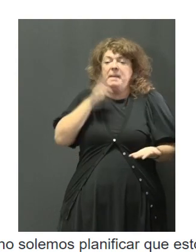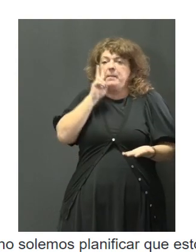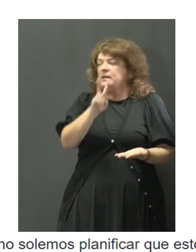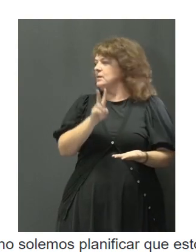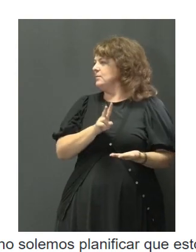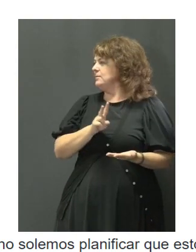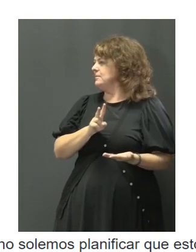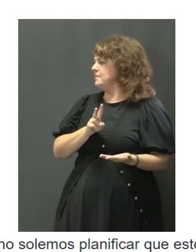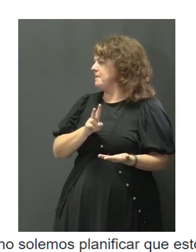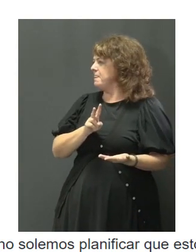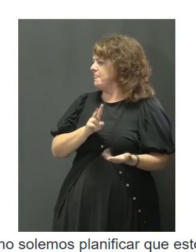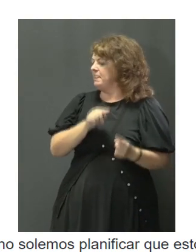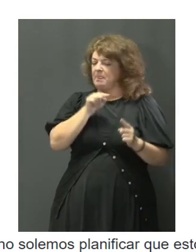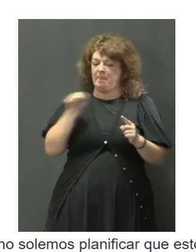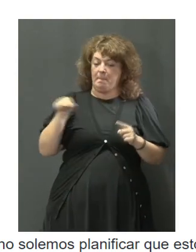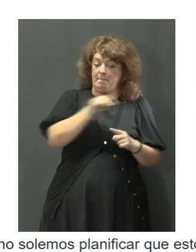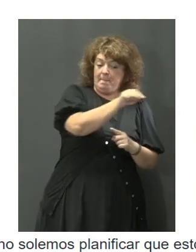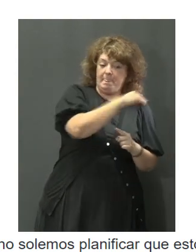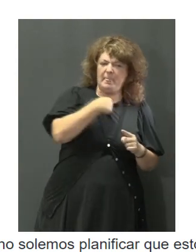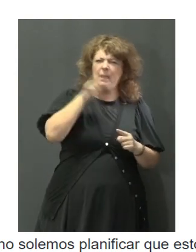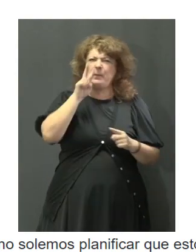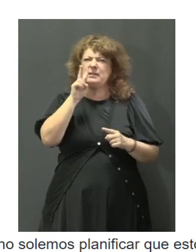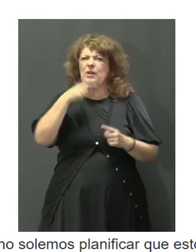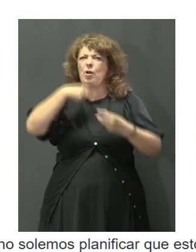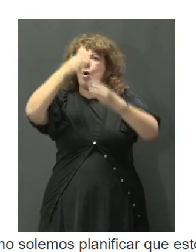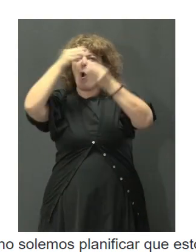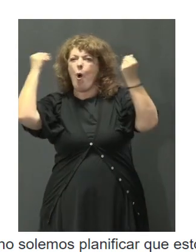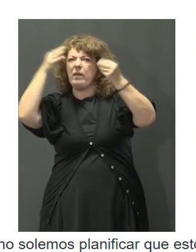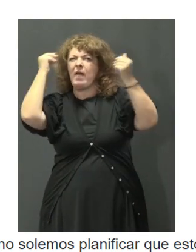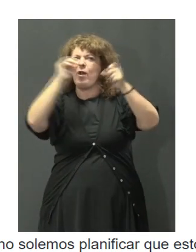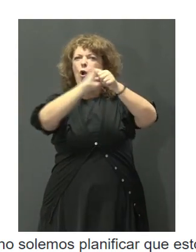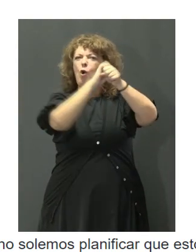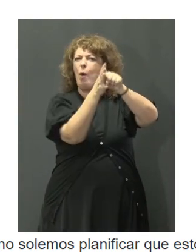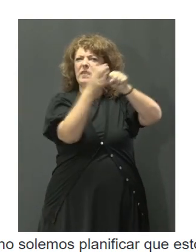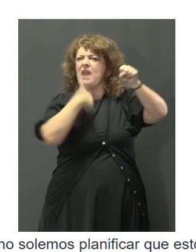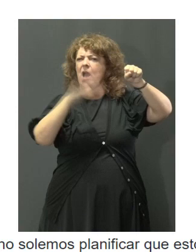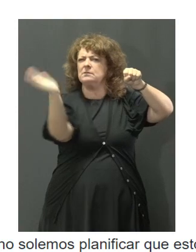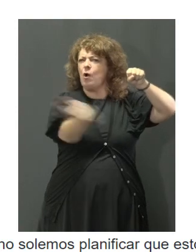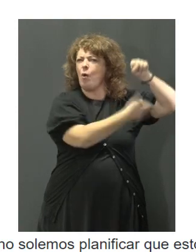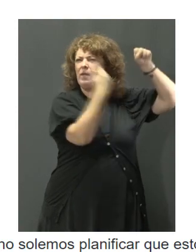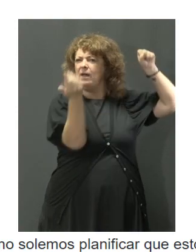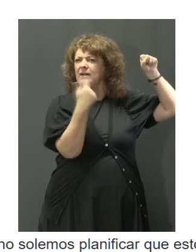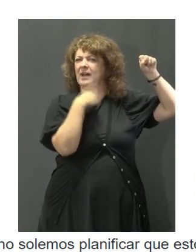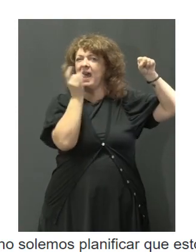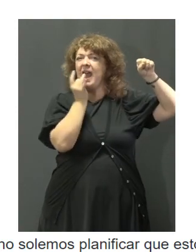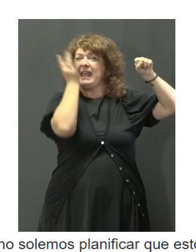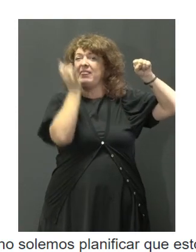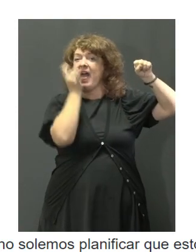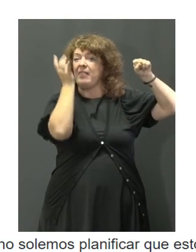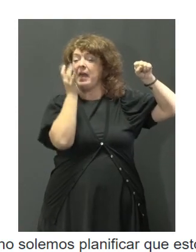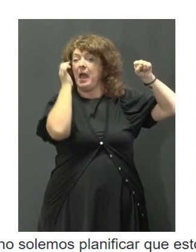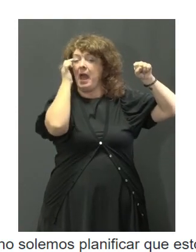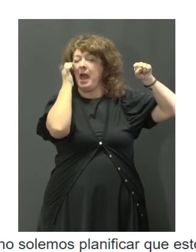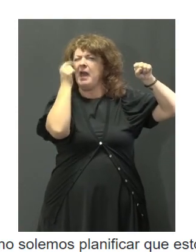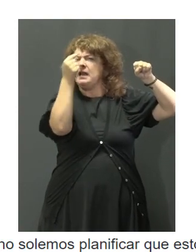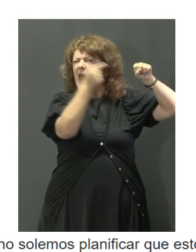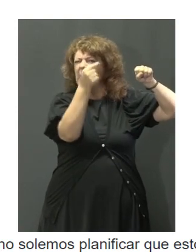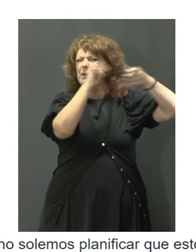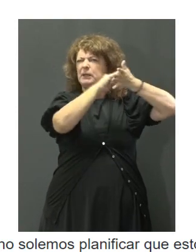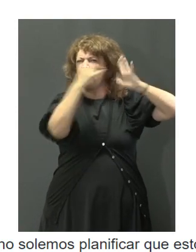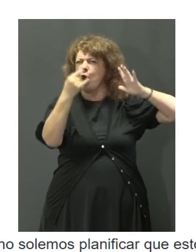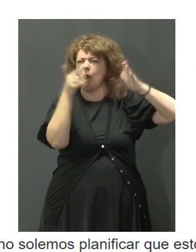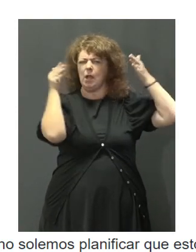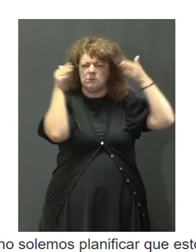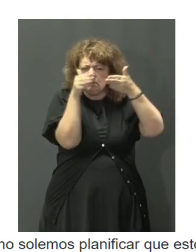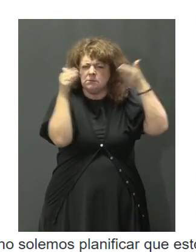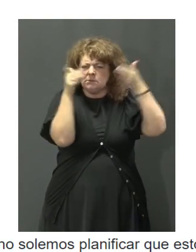a mí me has hecho, fíjate, cambiar un poco de opinión. Yo creo que nos estamos olvidando ya del COVID, porque muchas veces las ideas que tenías, efectivamente, ¿no?, la idea esa negativa de la tecnología como que